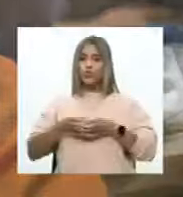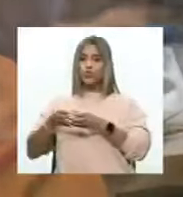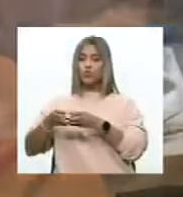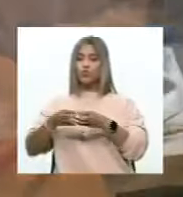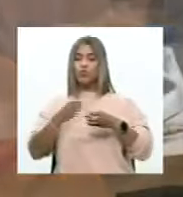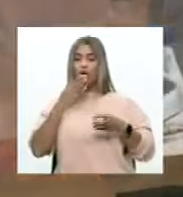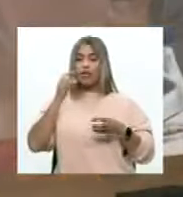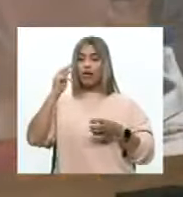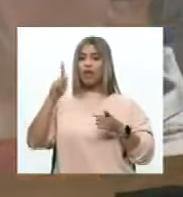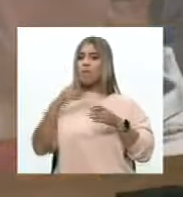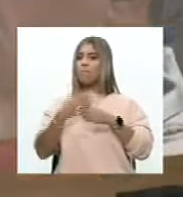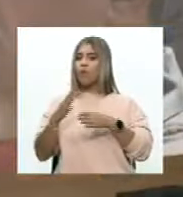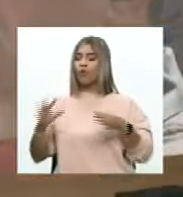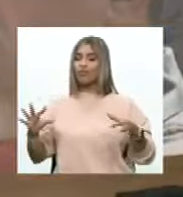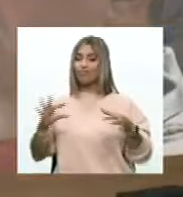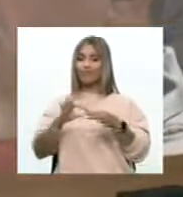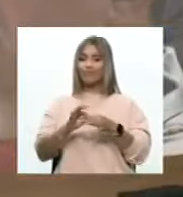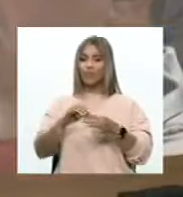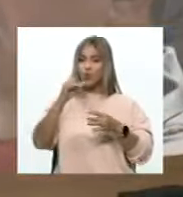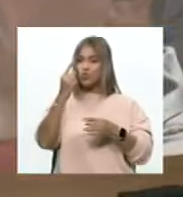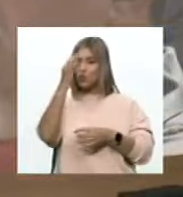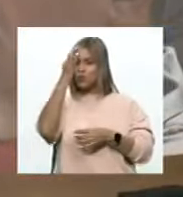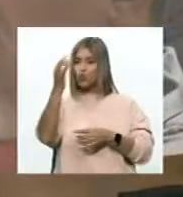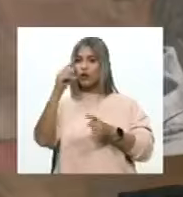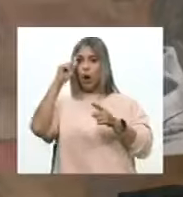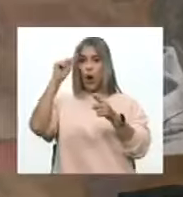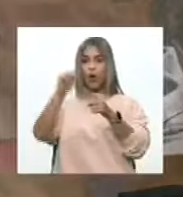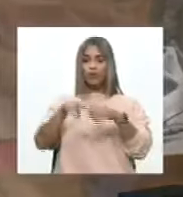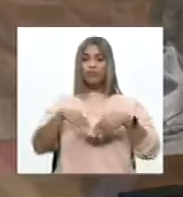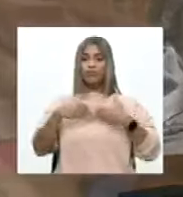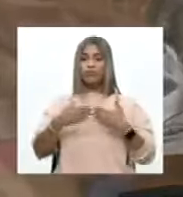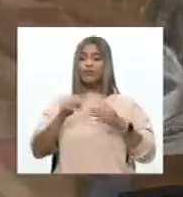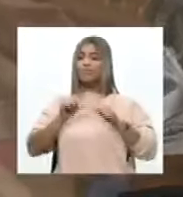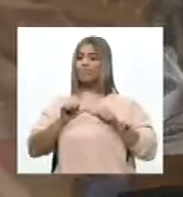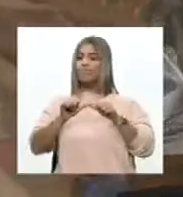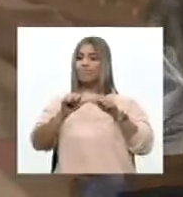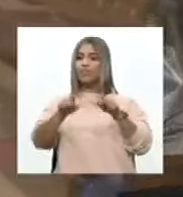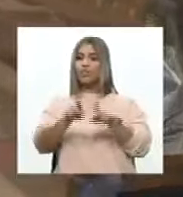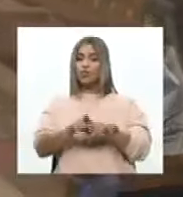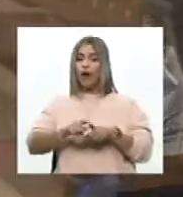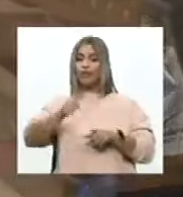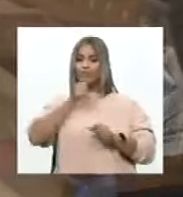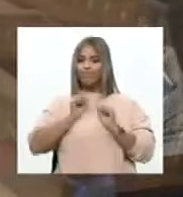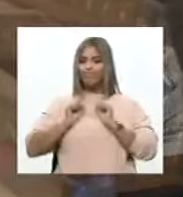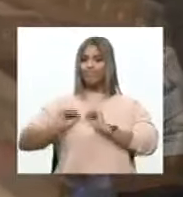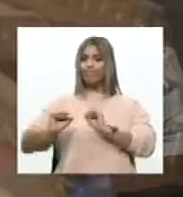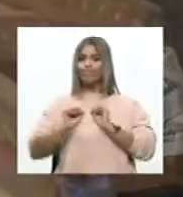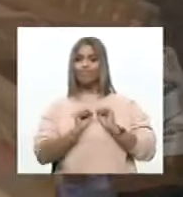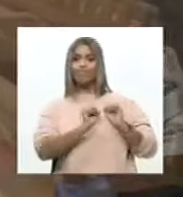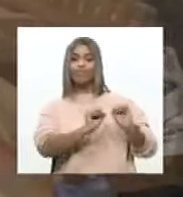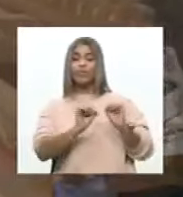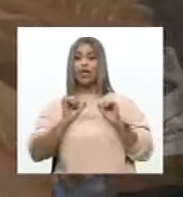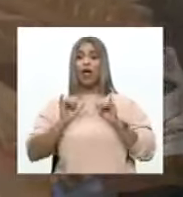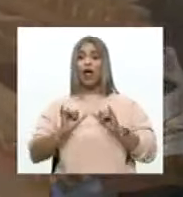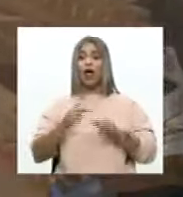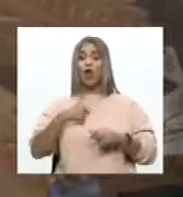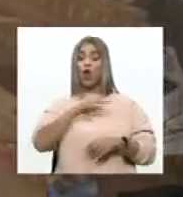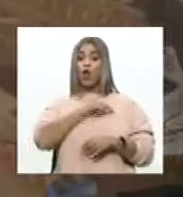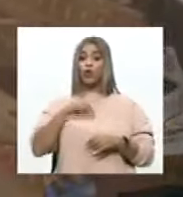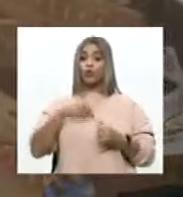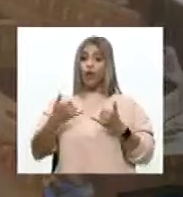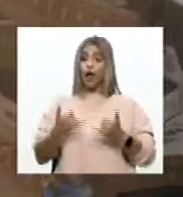la consolidaron con el único objetivo de mantener esa resistencia. Aun cuando nosotros en